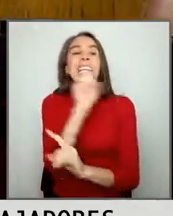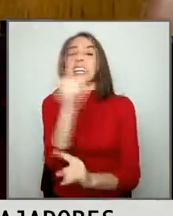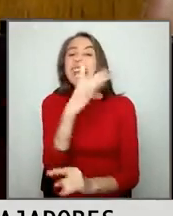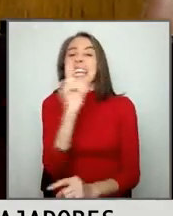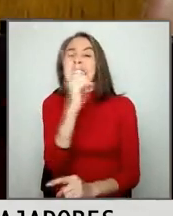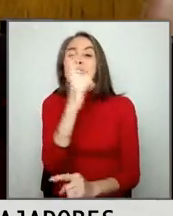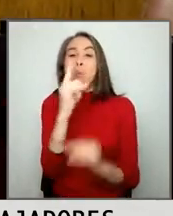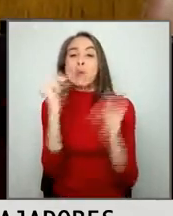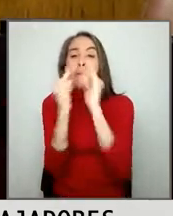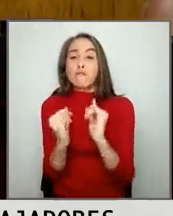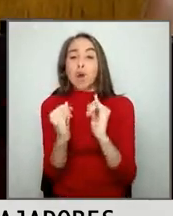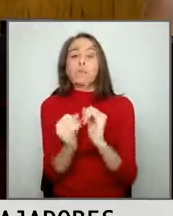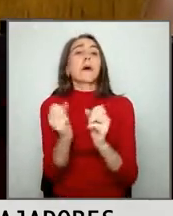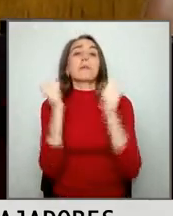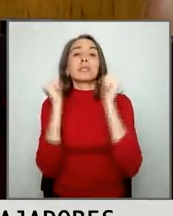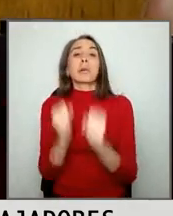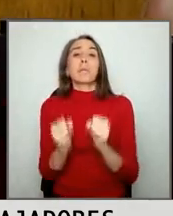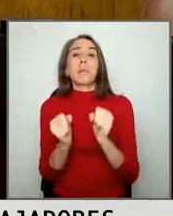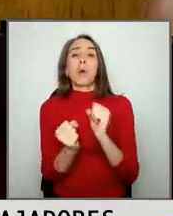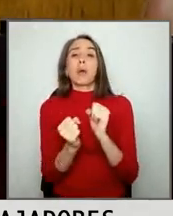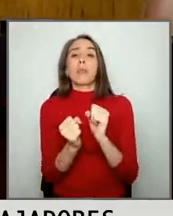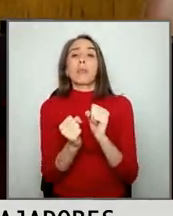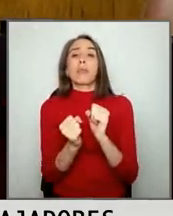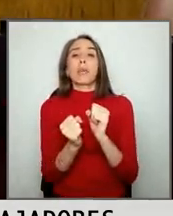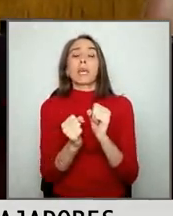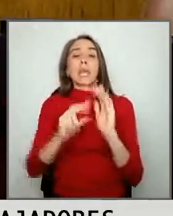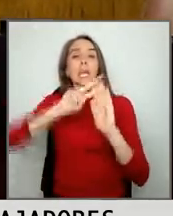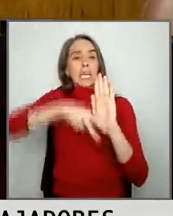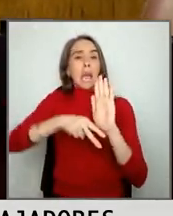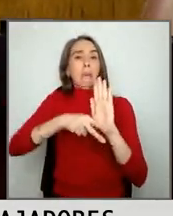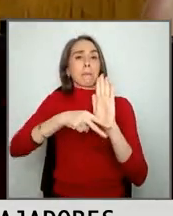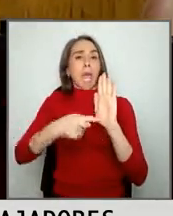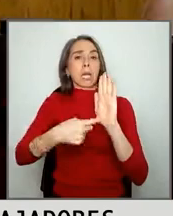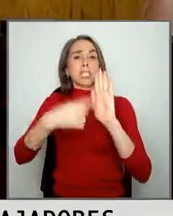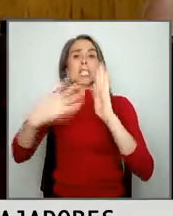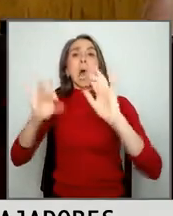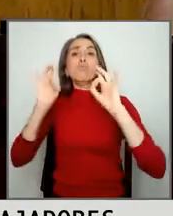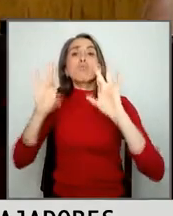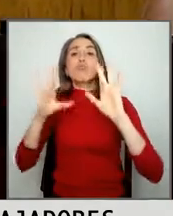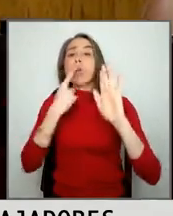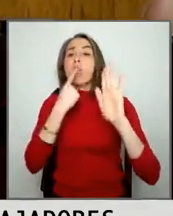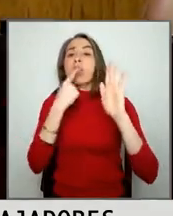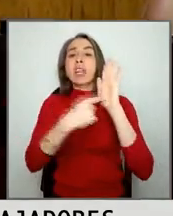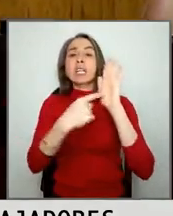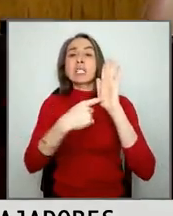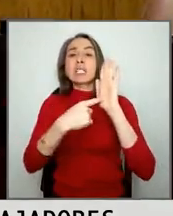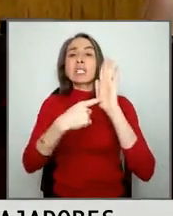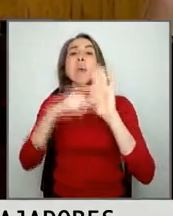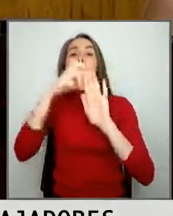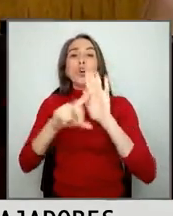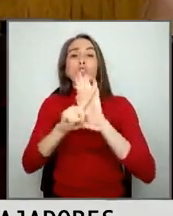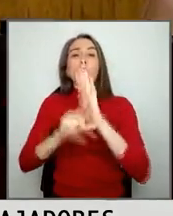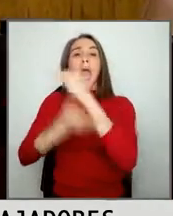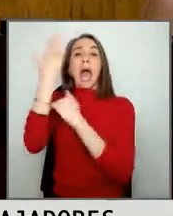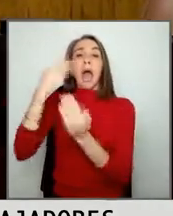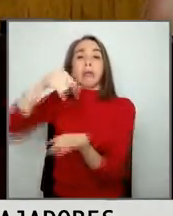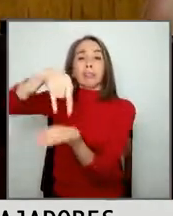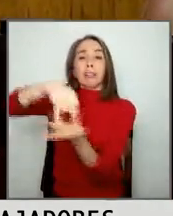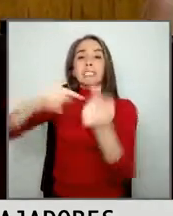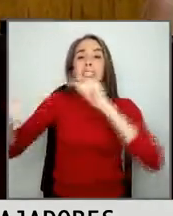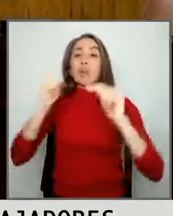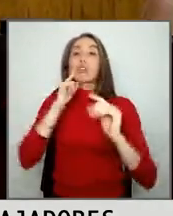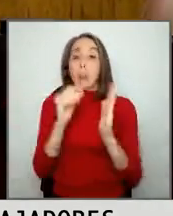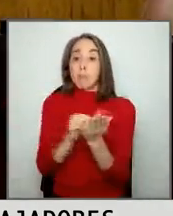puede se puede alterar lo que ya está en la historia de la ley lo que ya está acordado mi único problema